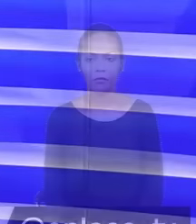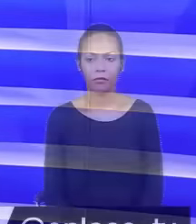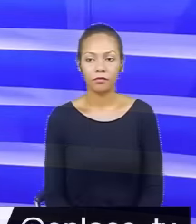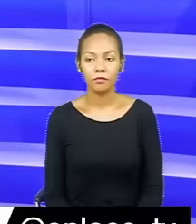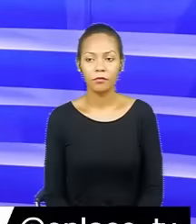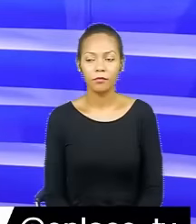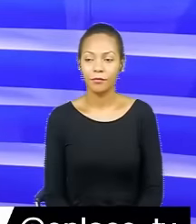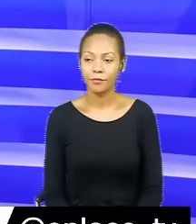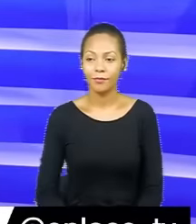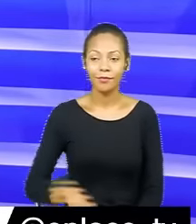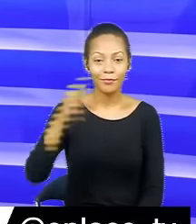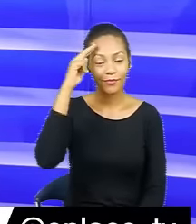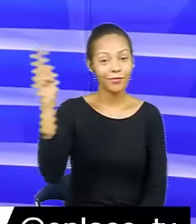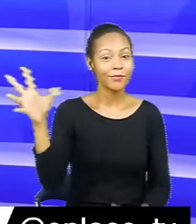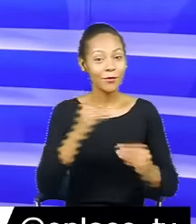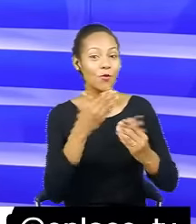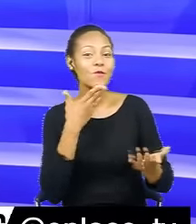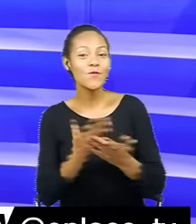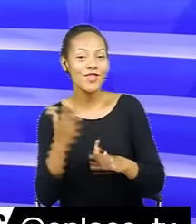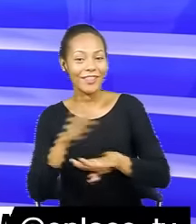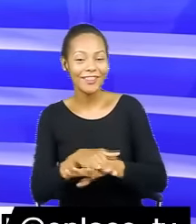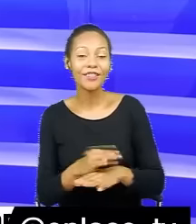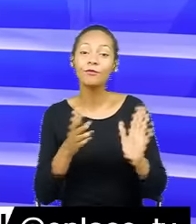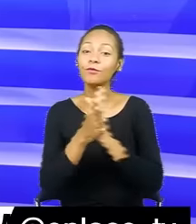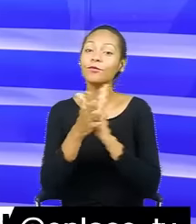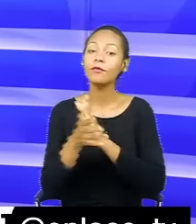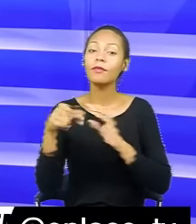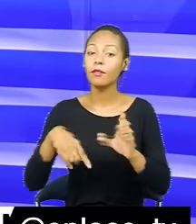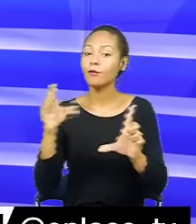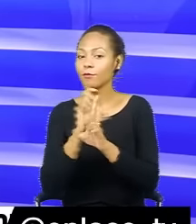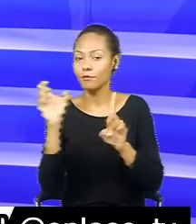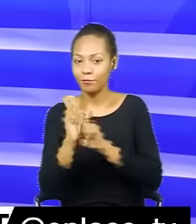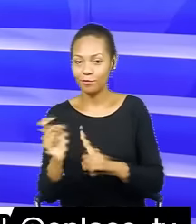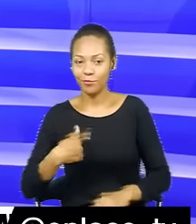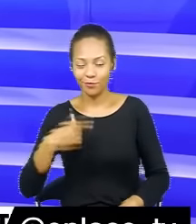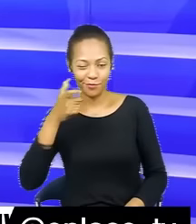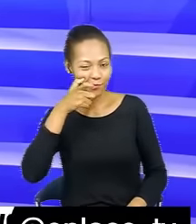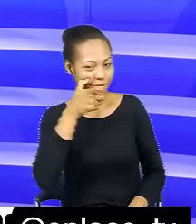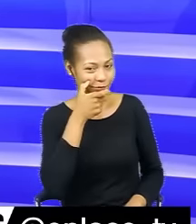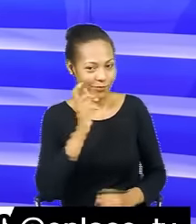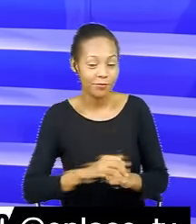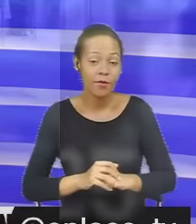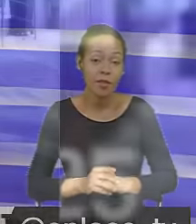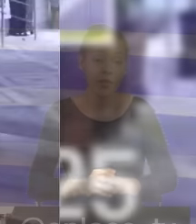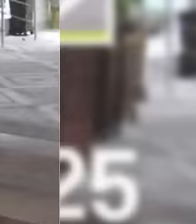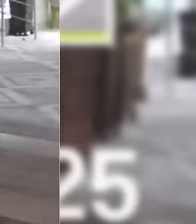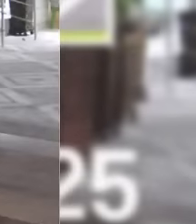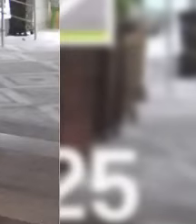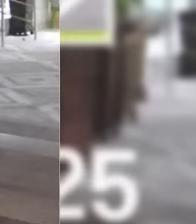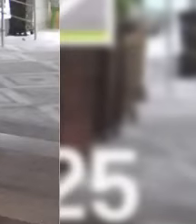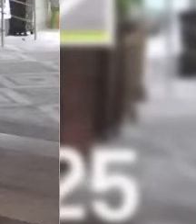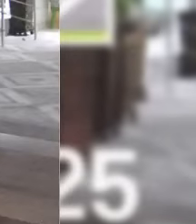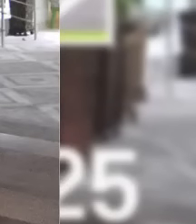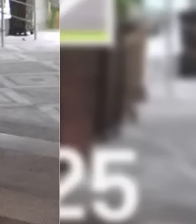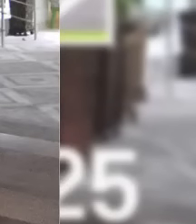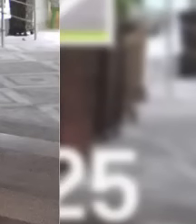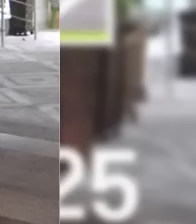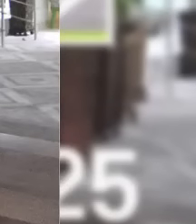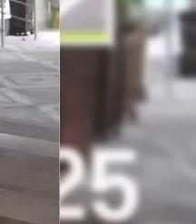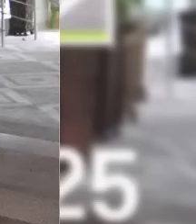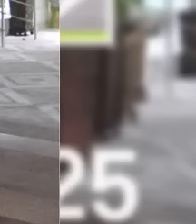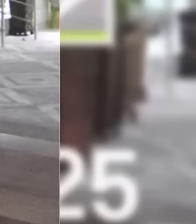Hola a todos, muy buenas tardes, bienvenidos a la buena información de cultura y entretenimiento en La Mira. Y vive la experiencia Petit Cret con la nueva propuesta de